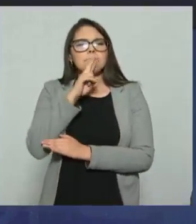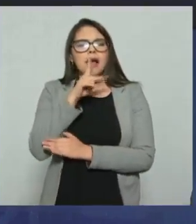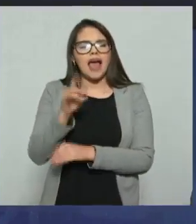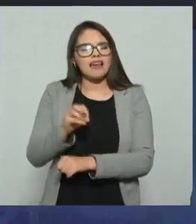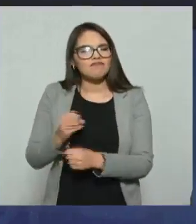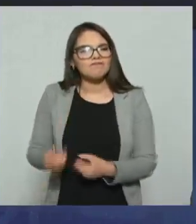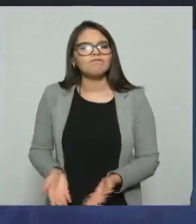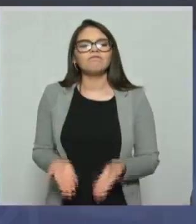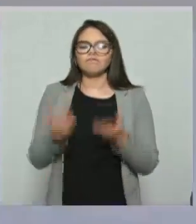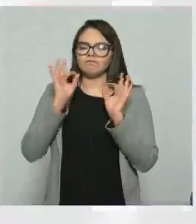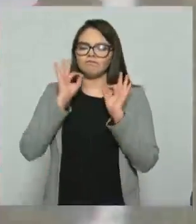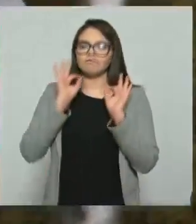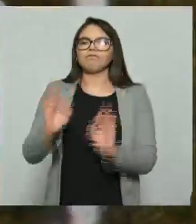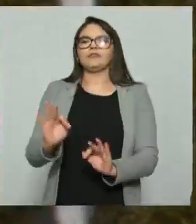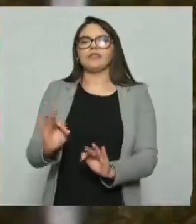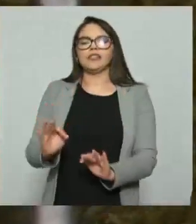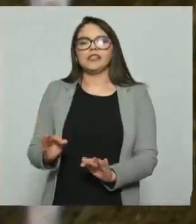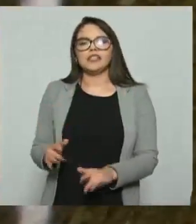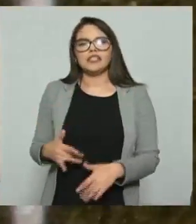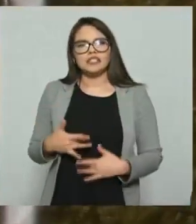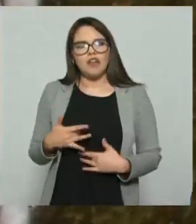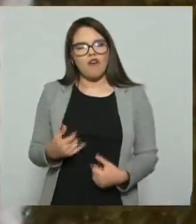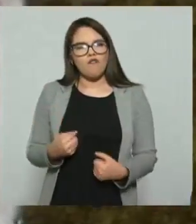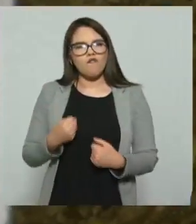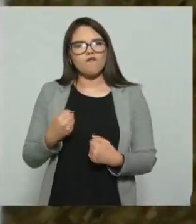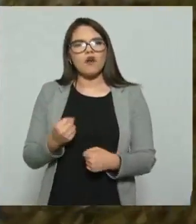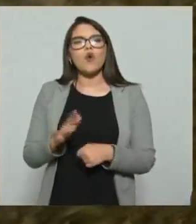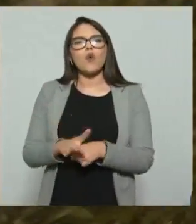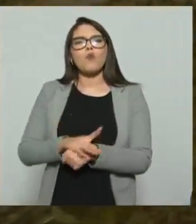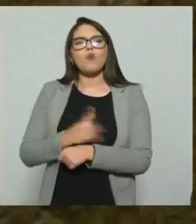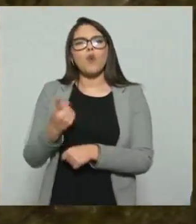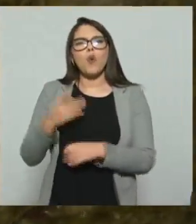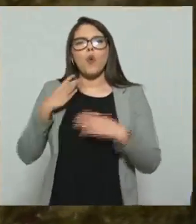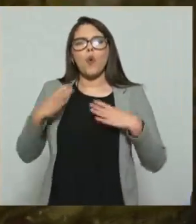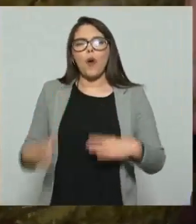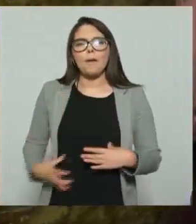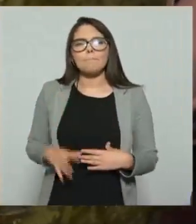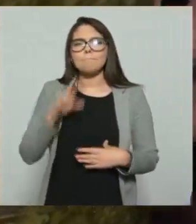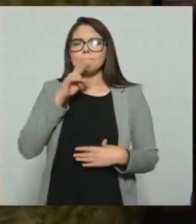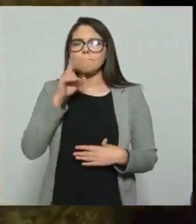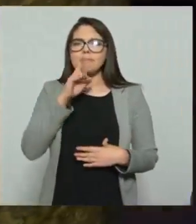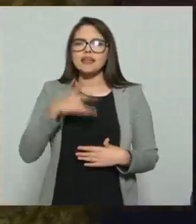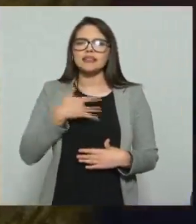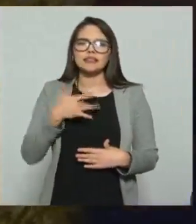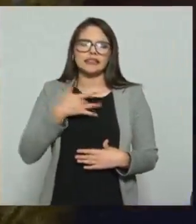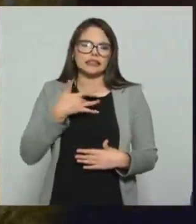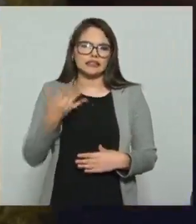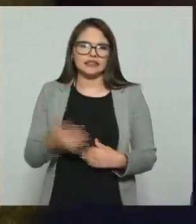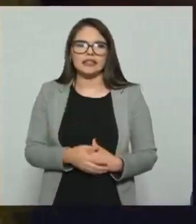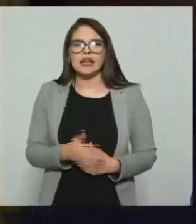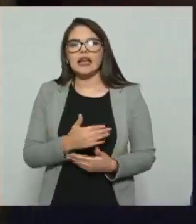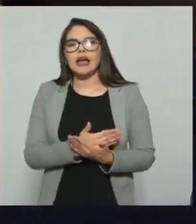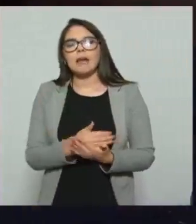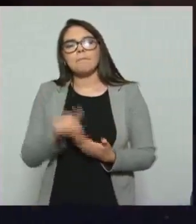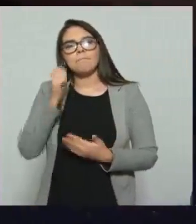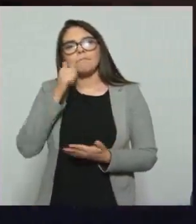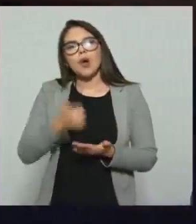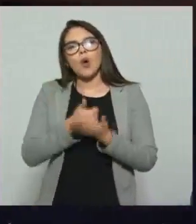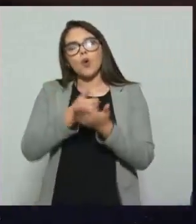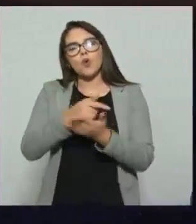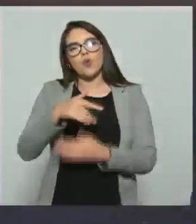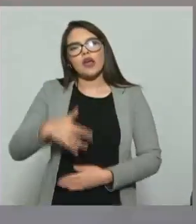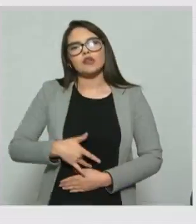Porque tu cuerpo está estando en una mejor situación. No, y además que hay un beneficio directo al estómago